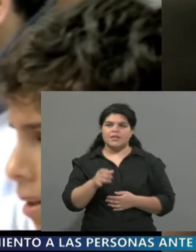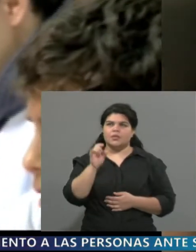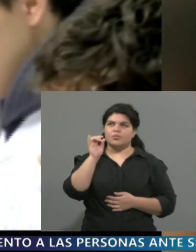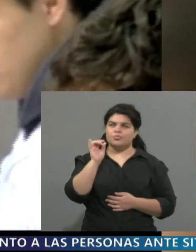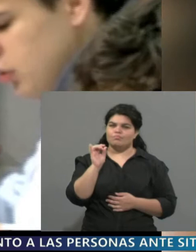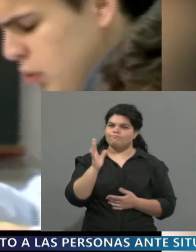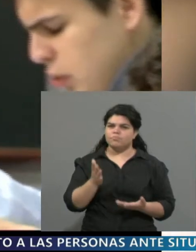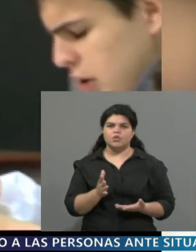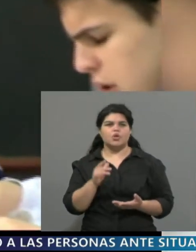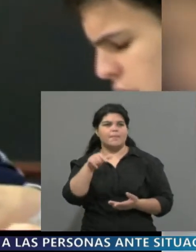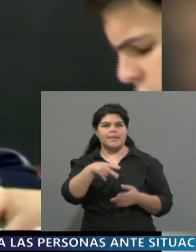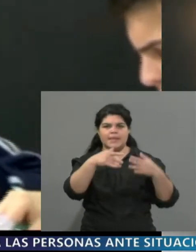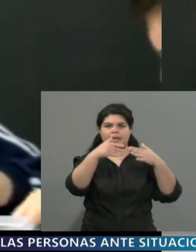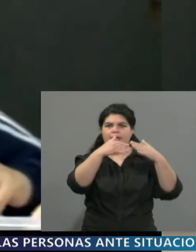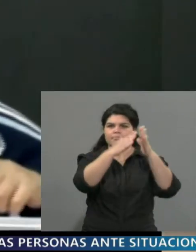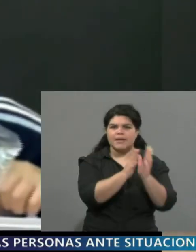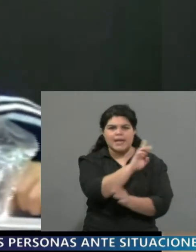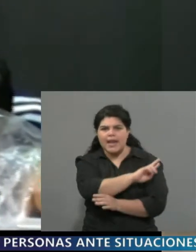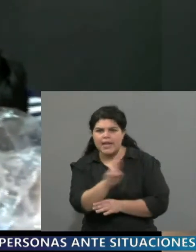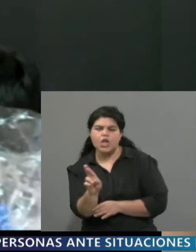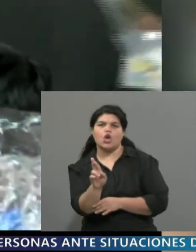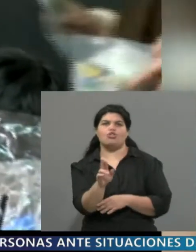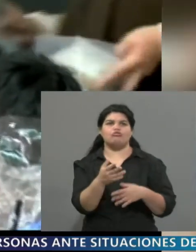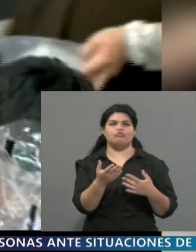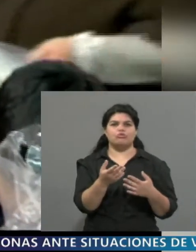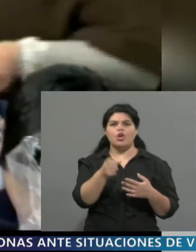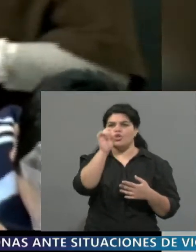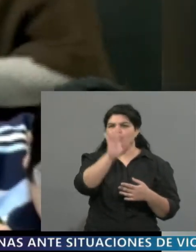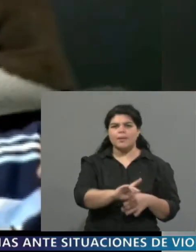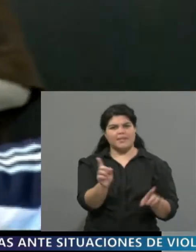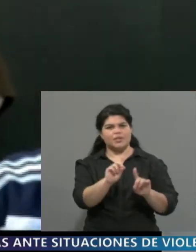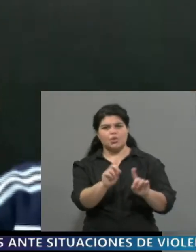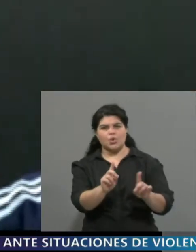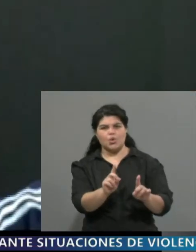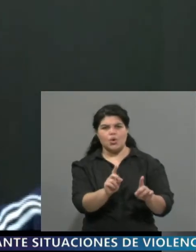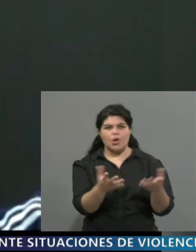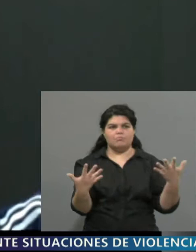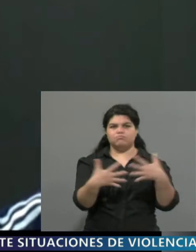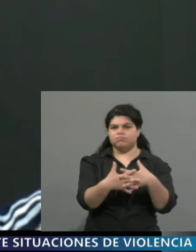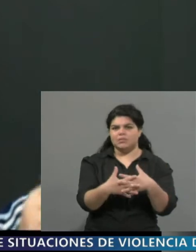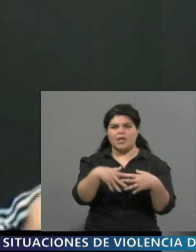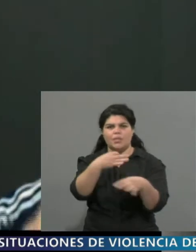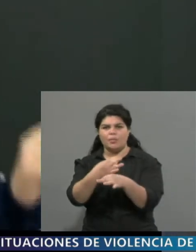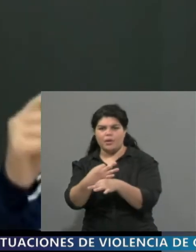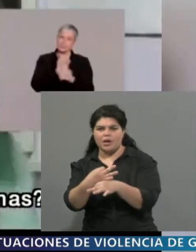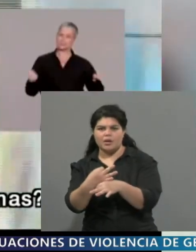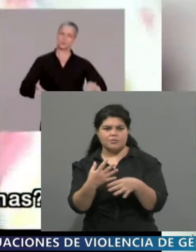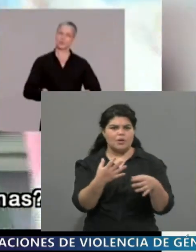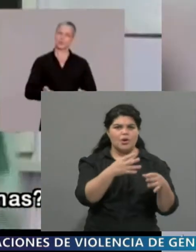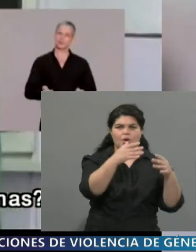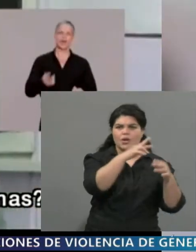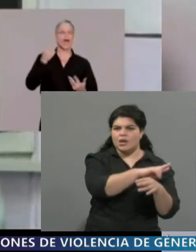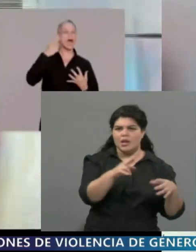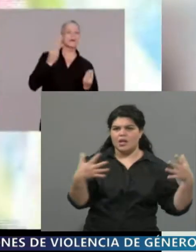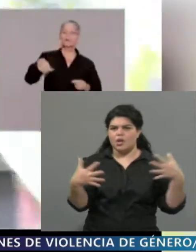las concepciones religiosas o las religiones de los establecimientos educativos, y no tiene solo que ver con eso, sino que también se tiene que